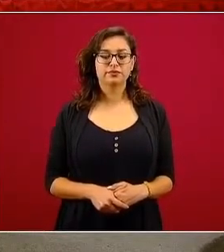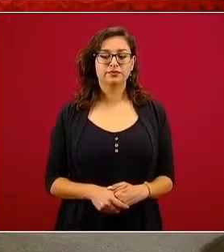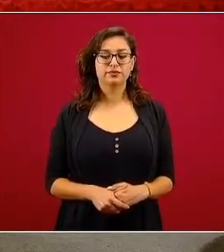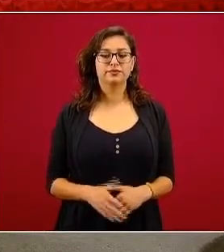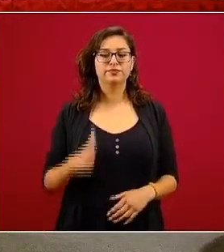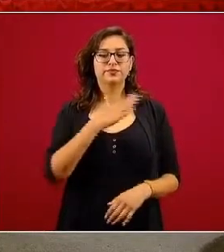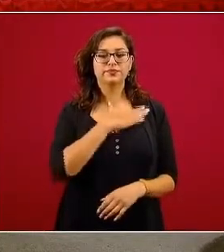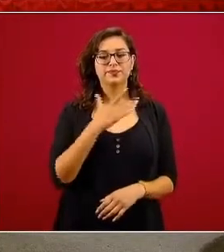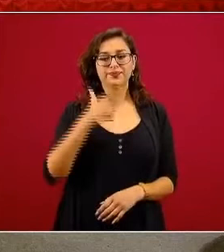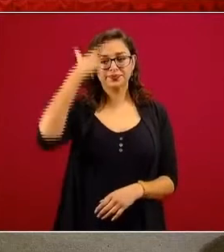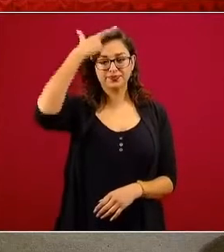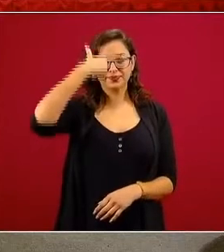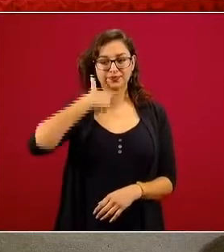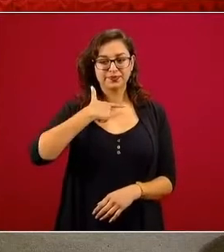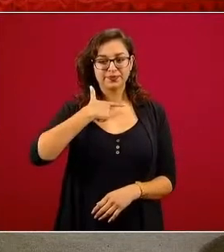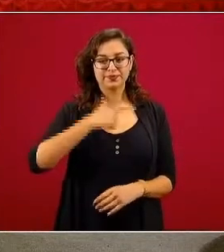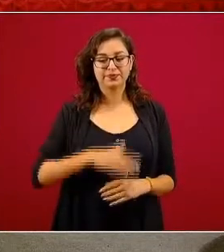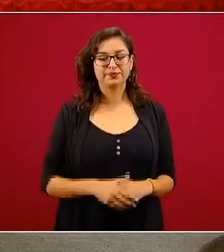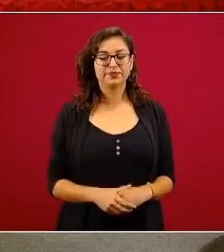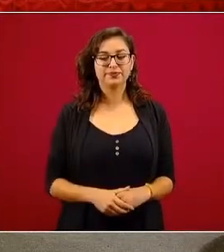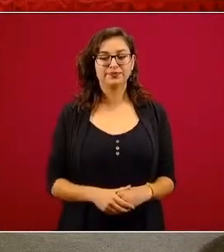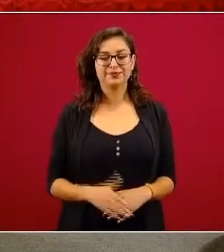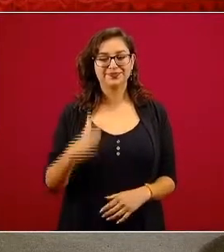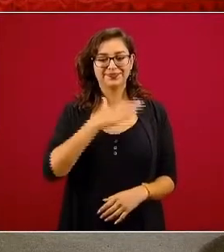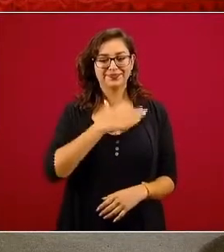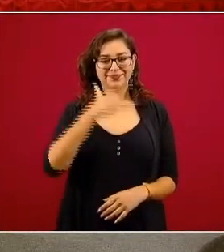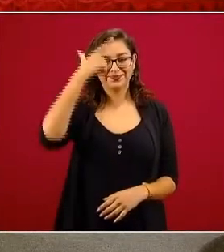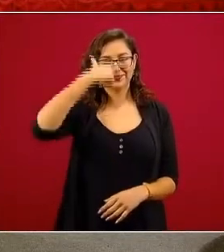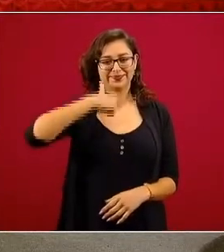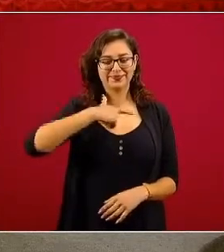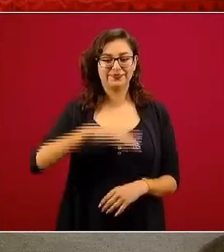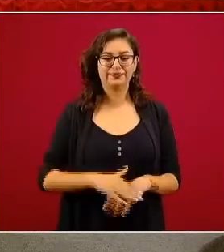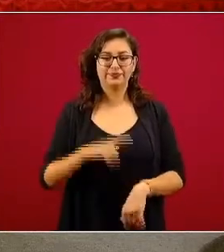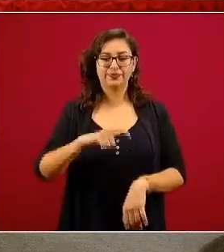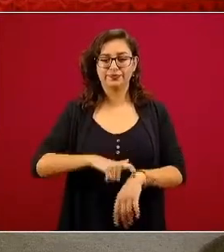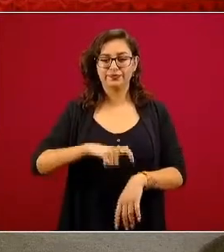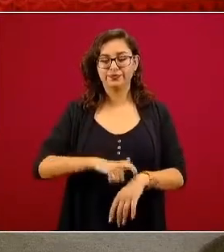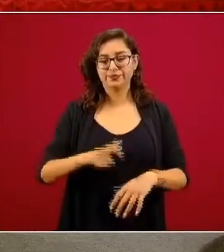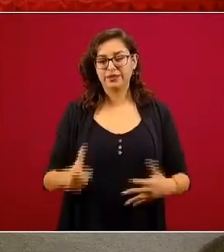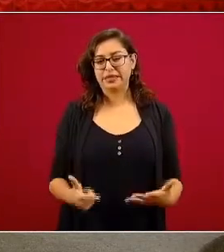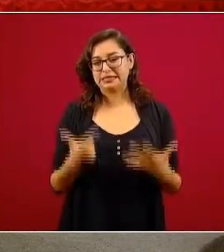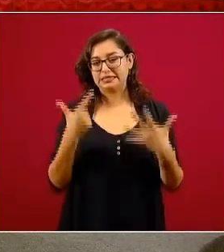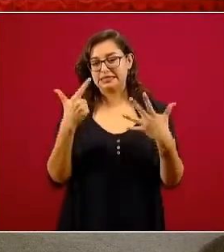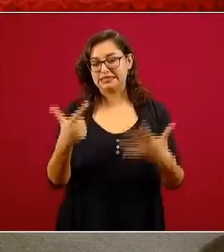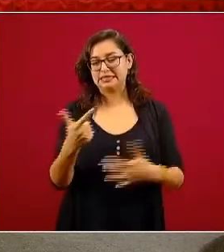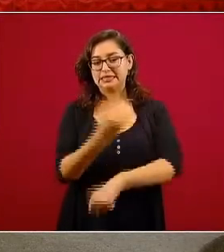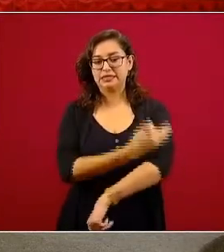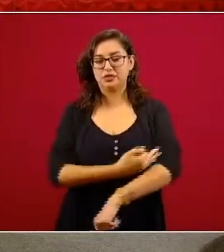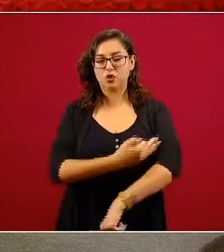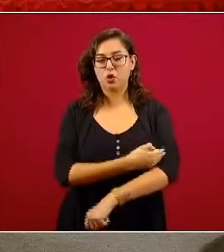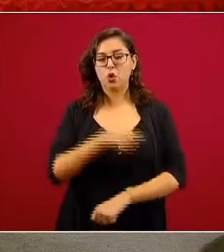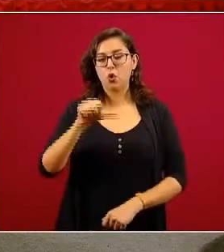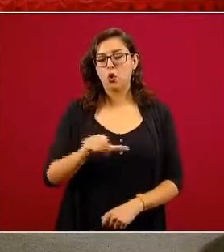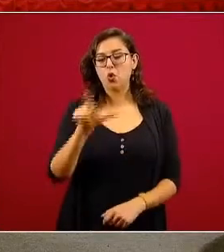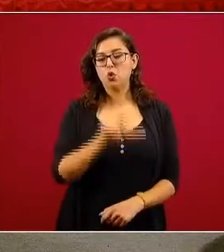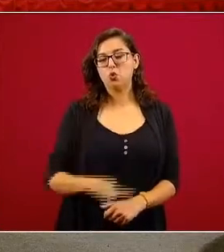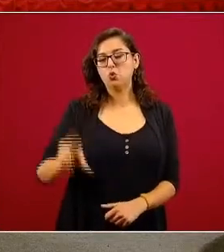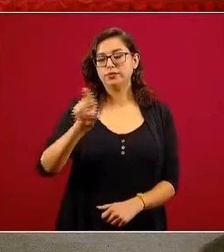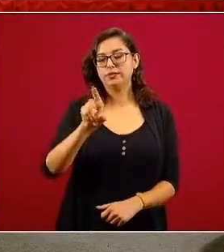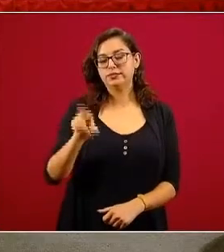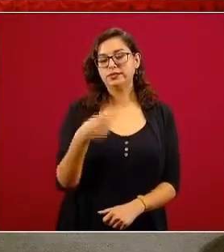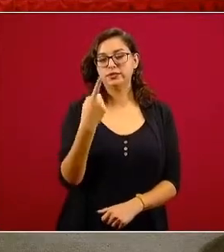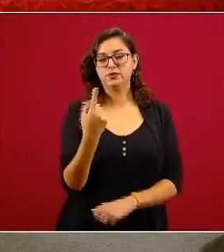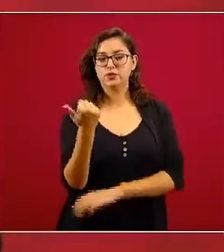Muy buenas noches. Muy buenas noches. Son las 19 horas en punto del lunes 31 de